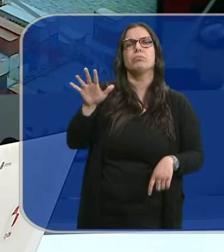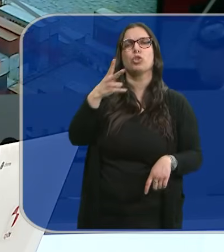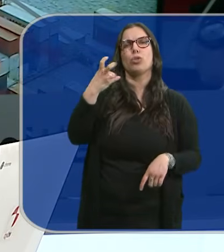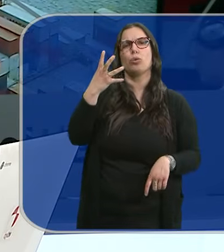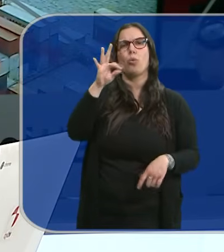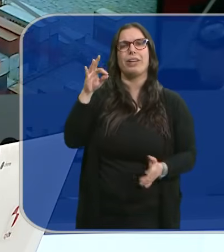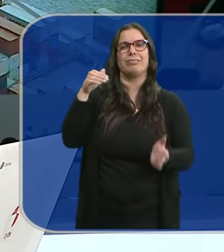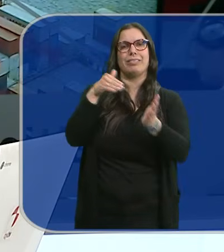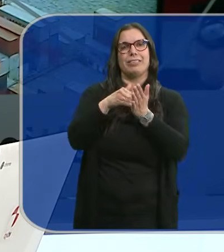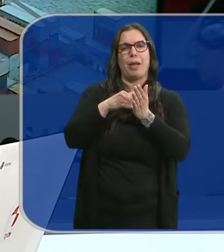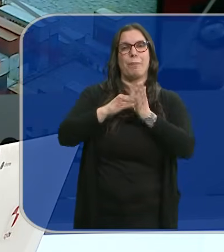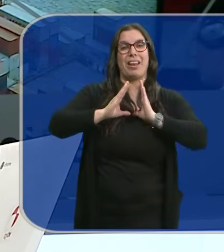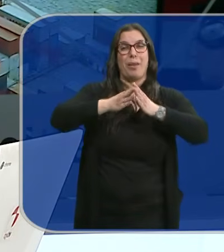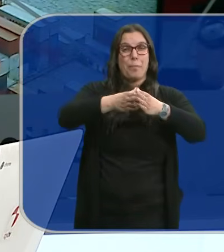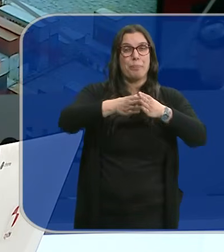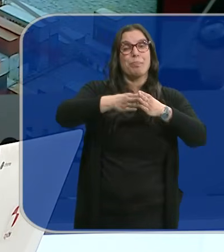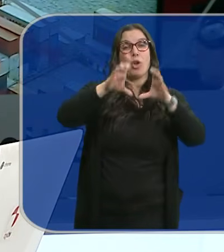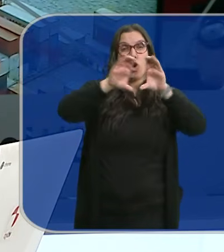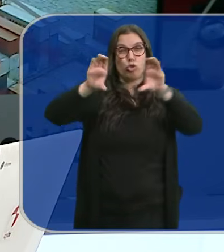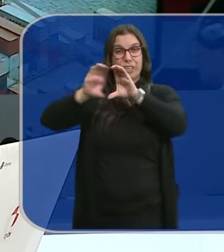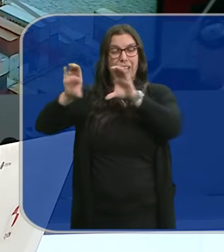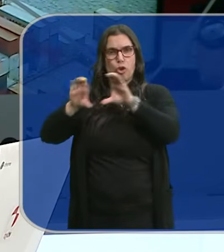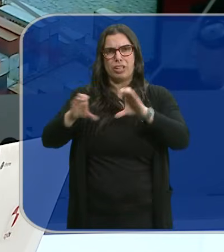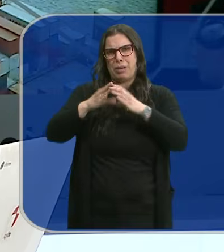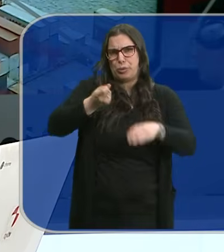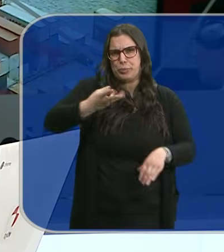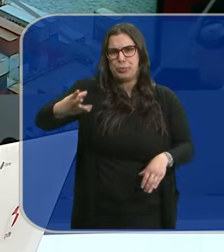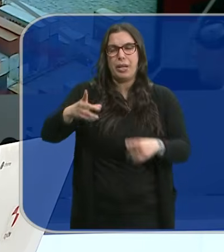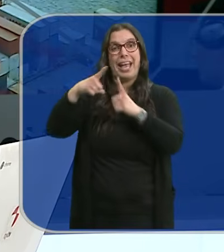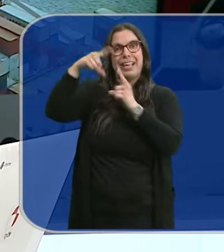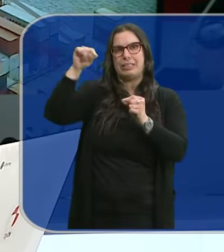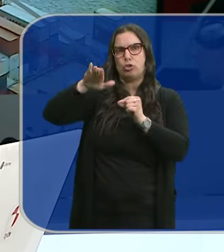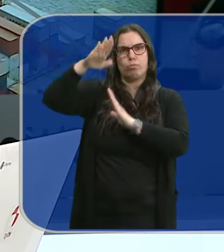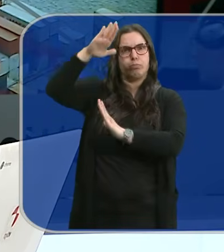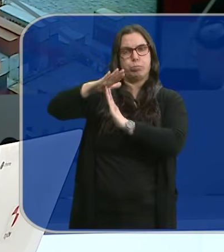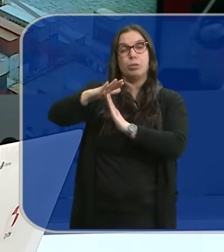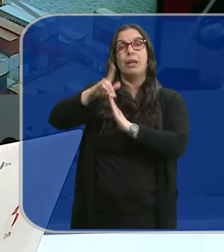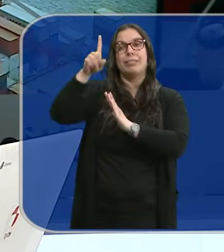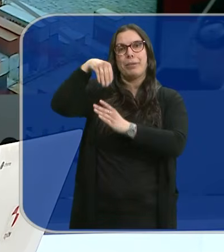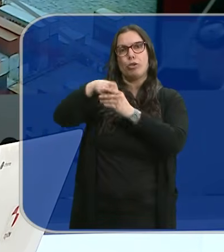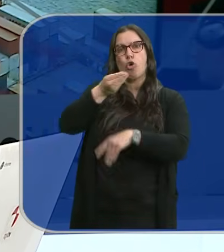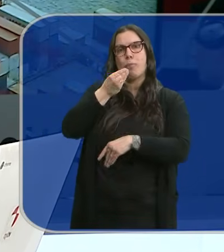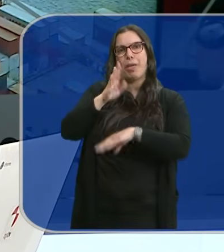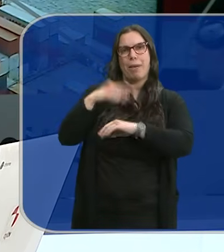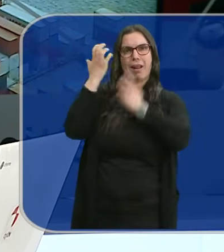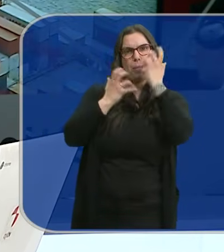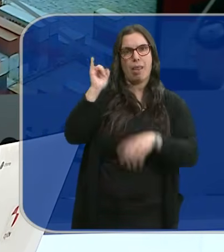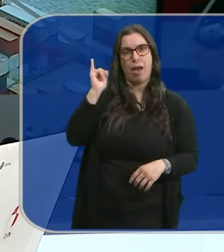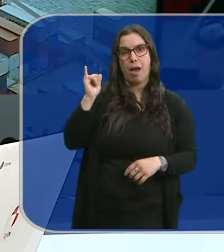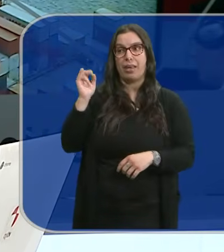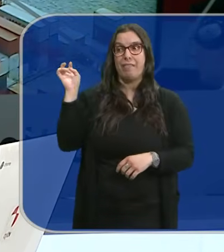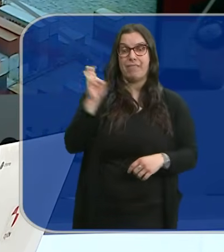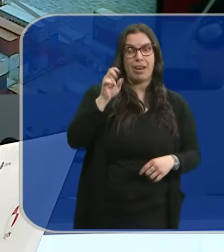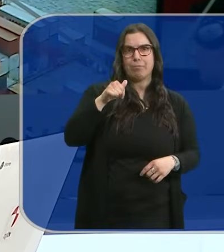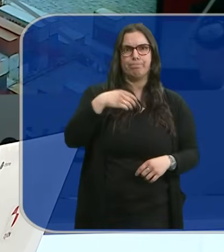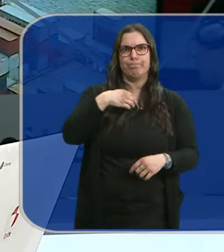240.000 contenedores y cientos de barcos atrapados en el estrecho de Ormuz. Entre ellos cargamentos de forraje que proceden de nuestra comunidad y que no pueden llegar a los